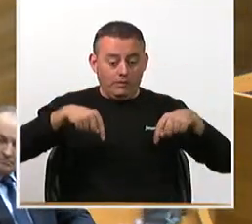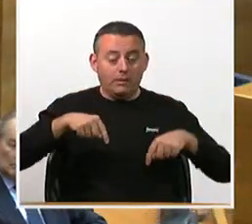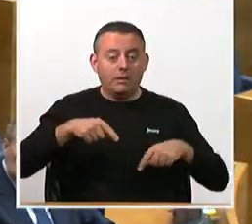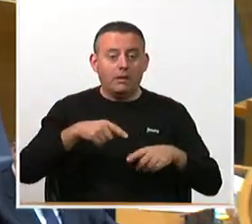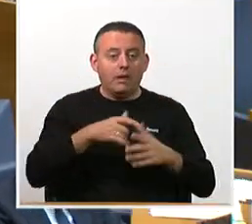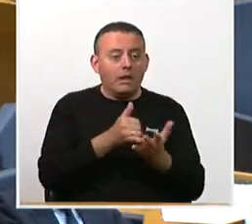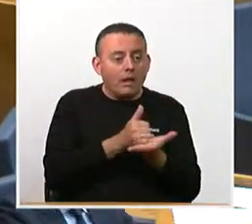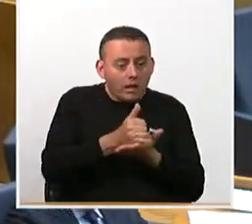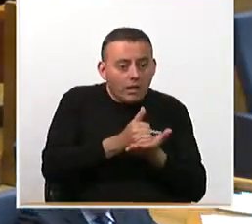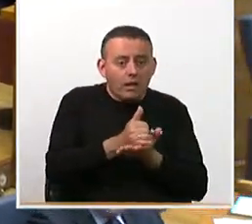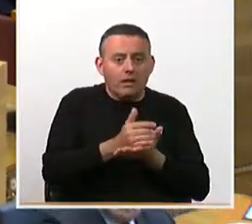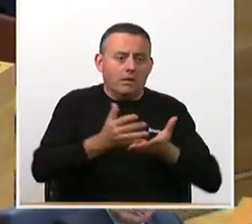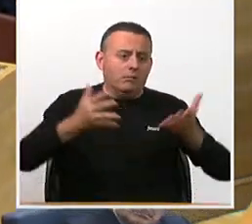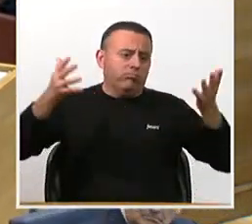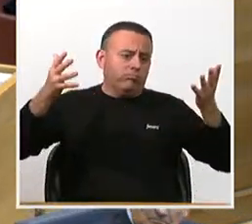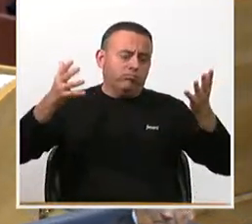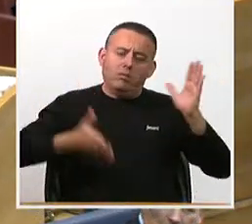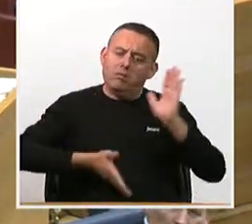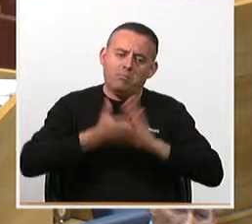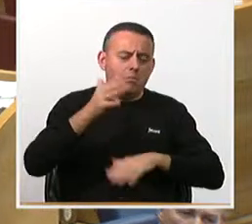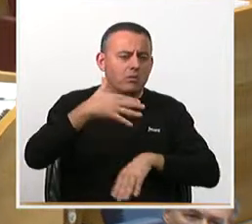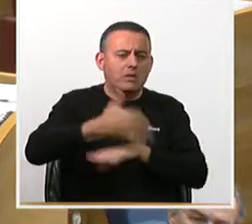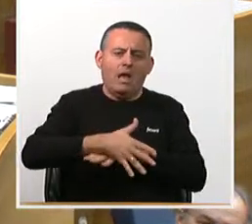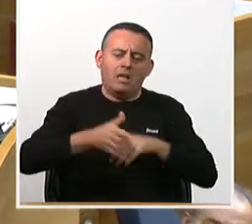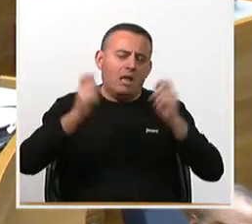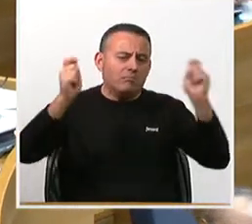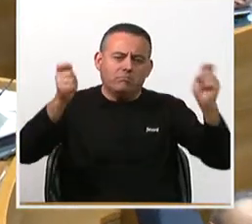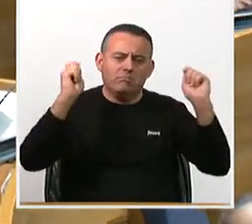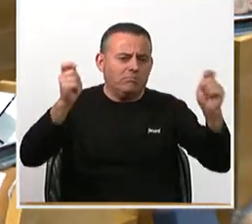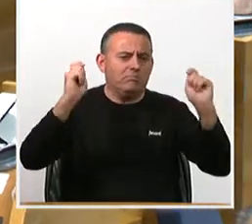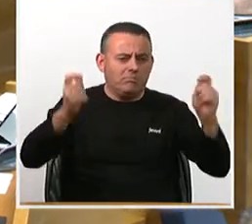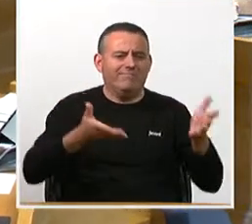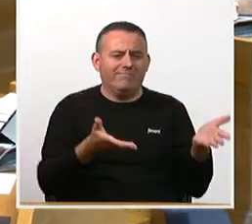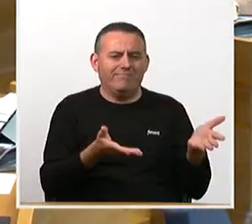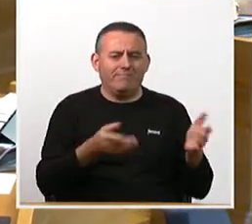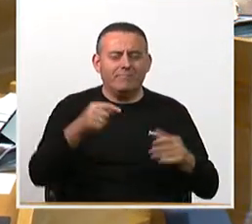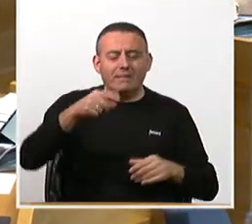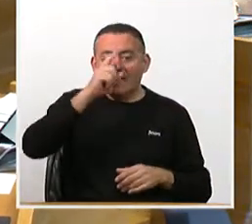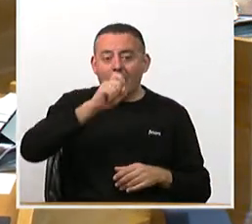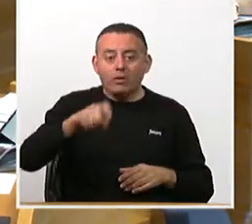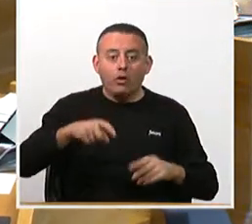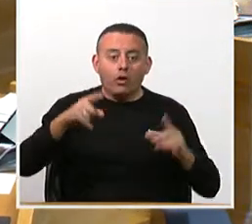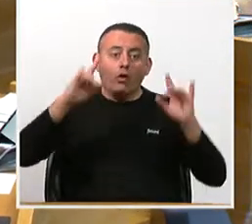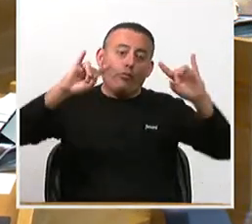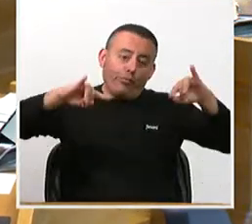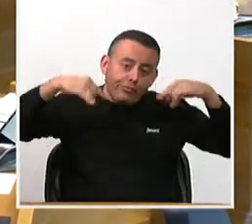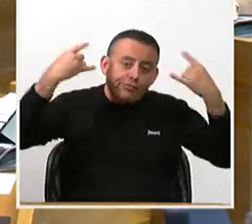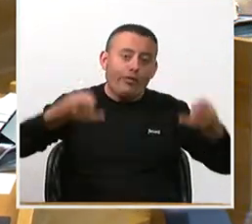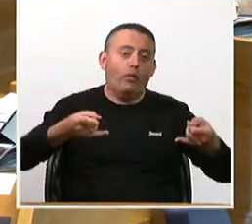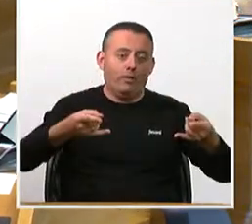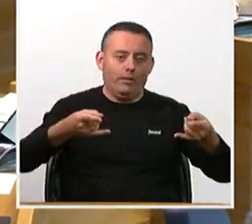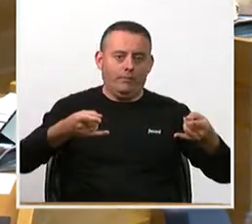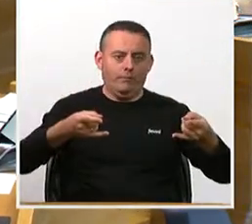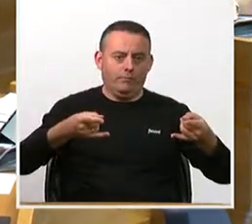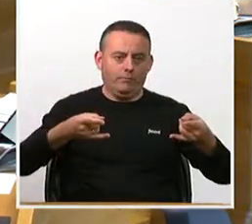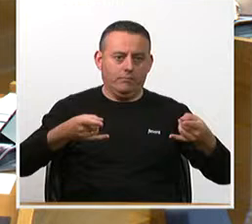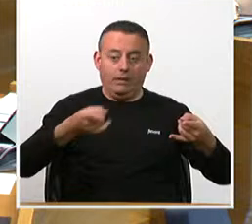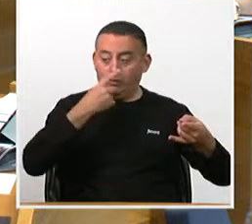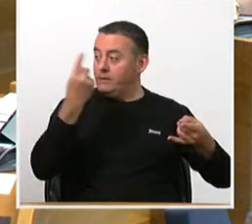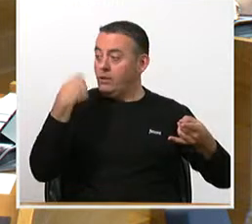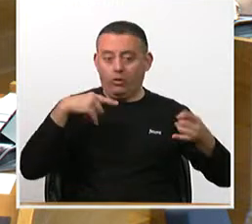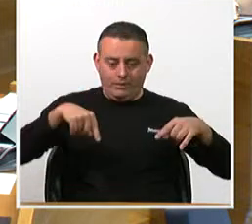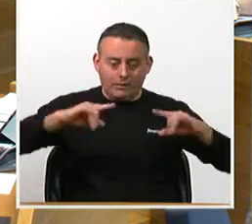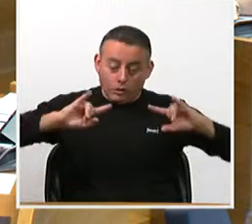en forma de protesta importa sup el doble de que entrar anterior y